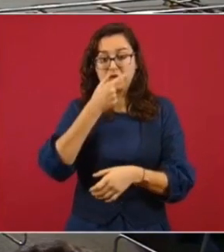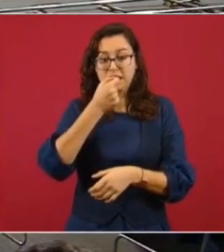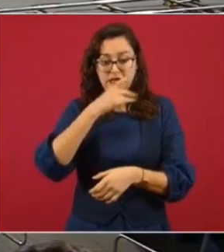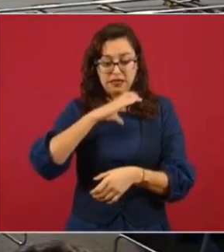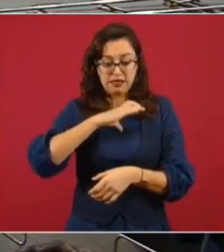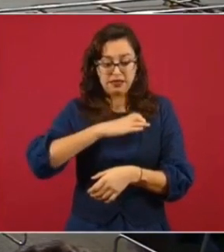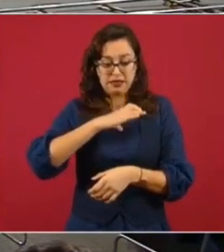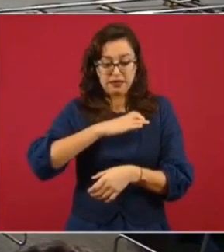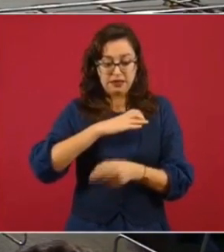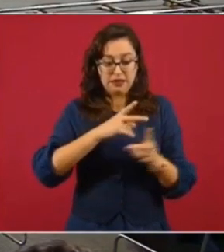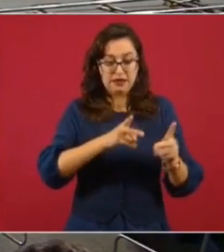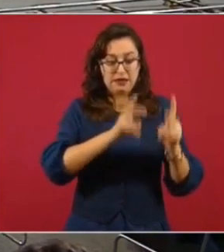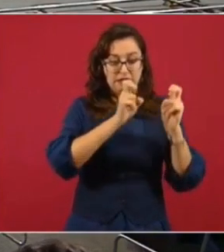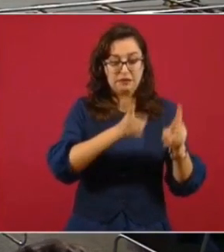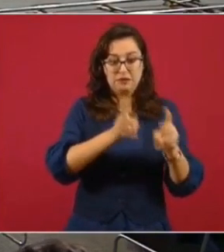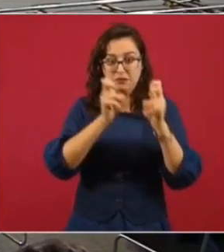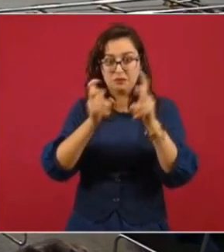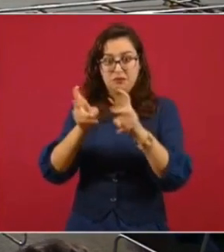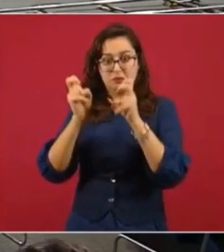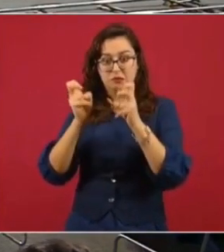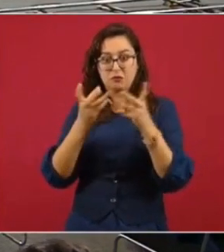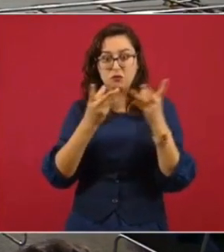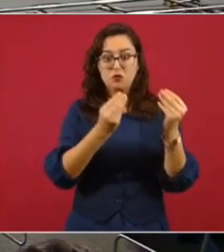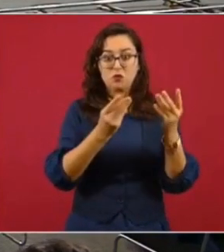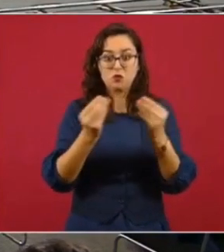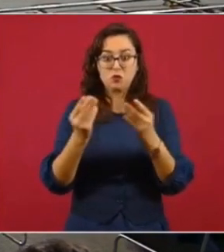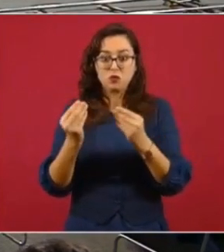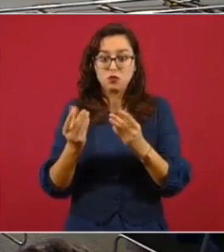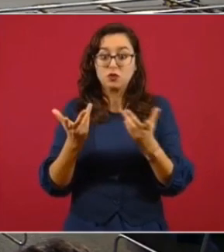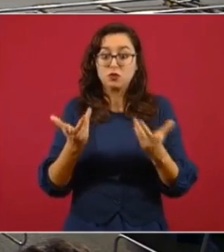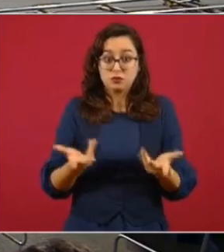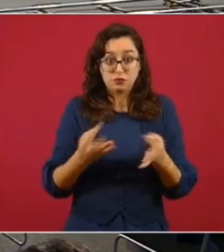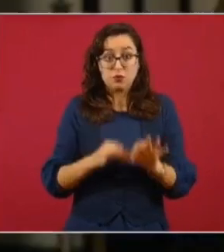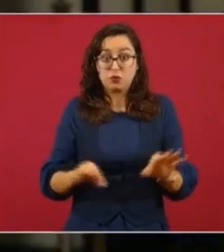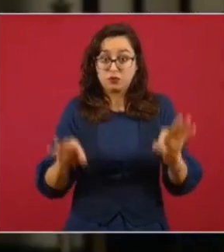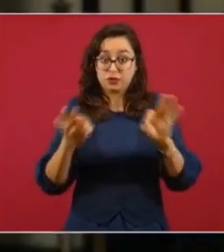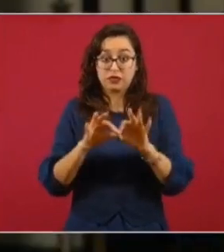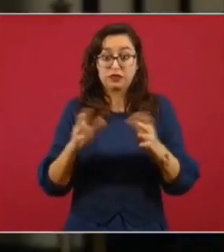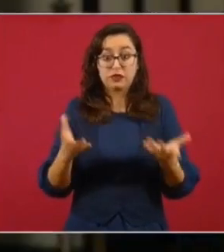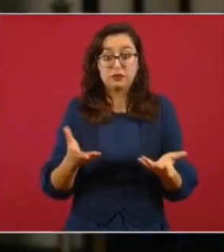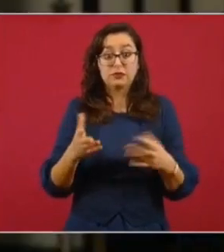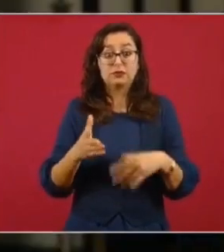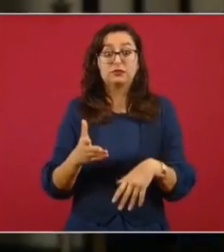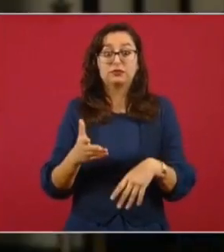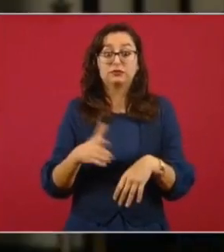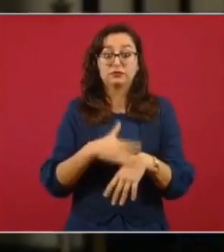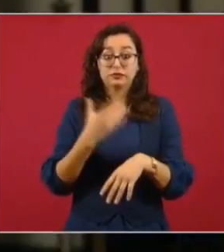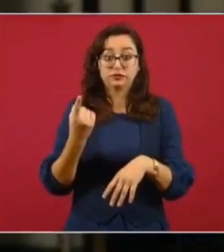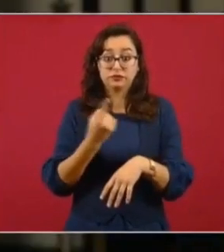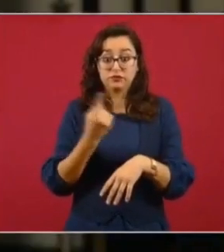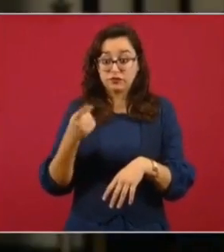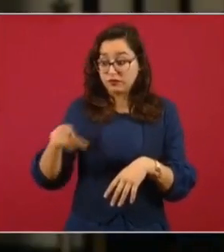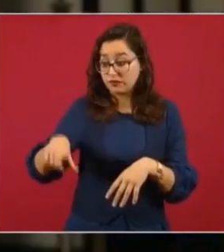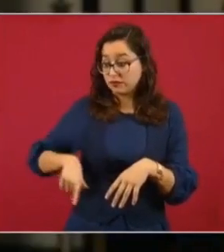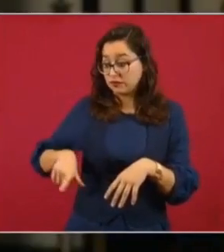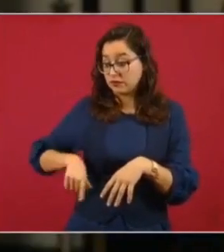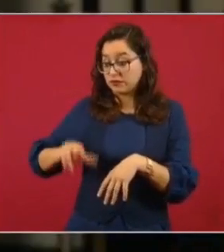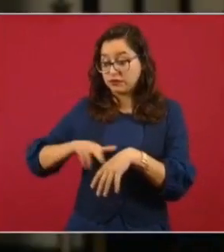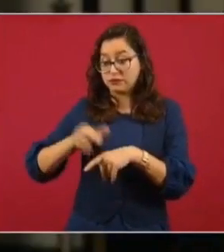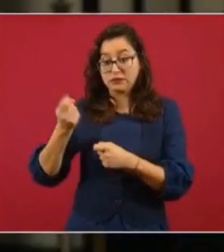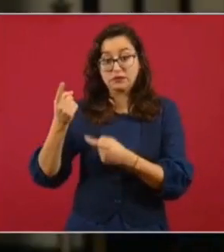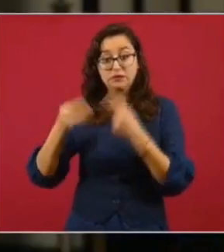en almacenes del IP? Y esto es importante, señor presidente, porque algunos medios, además de gobernadores, como se acaba de